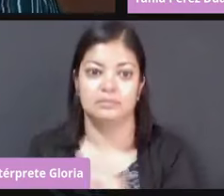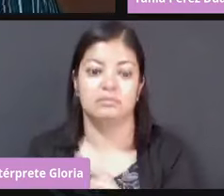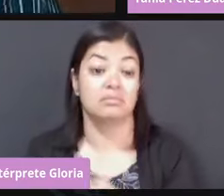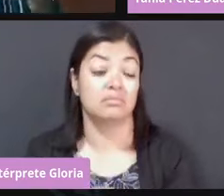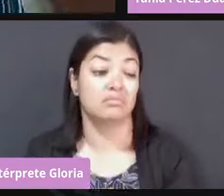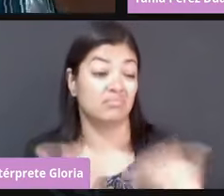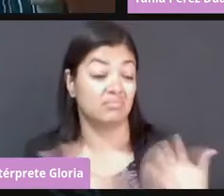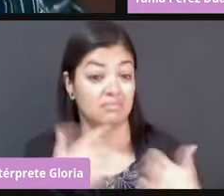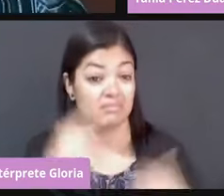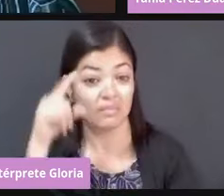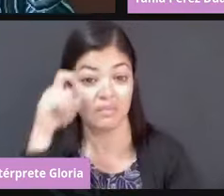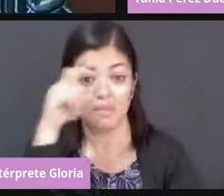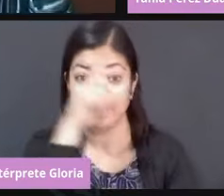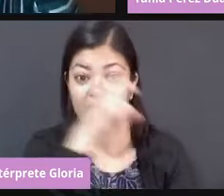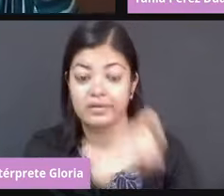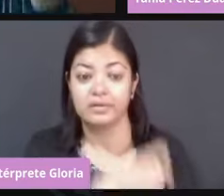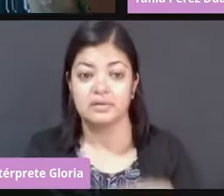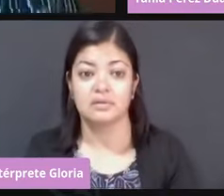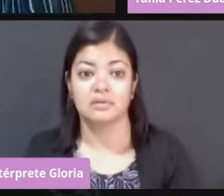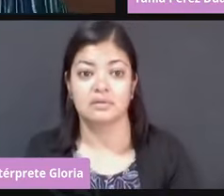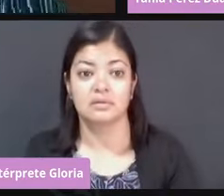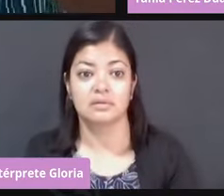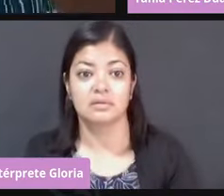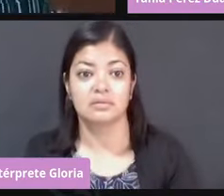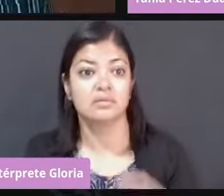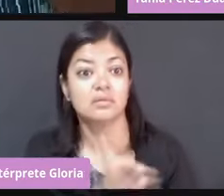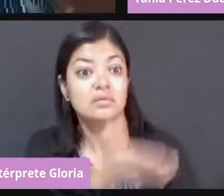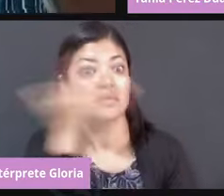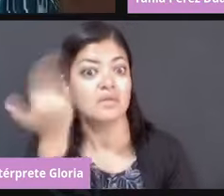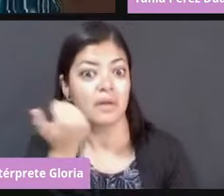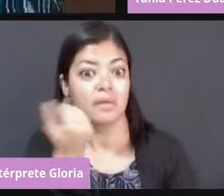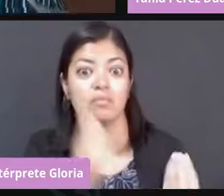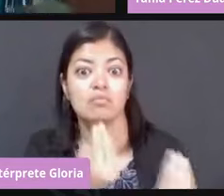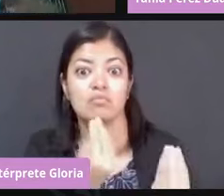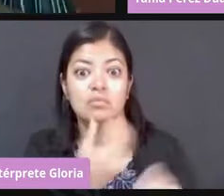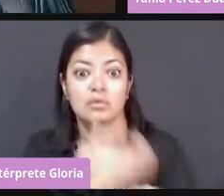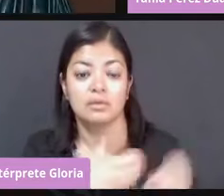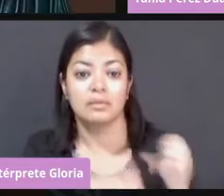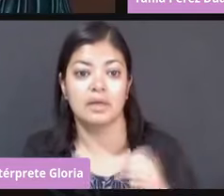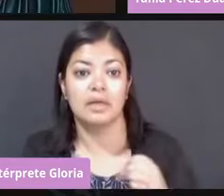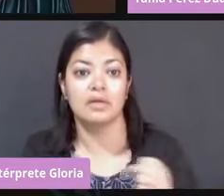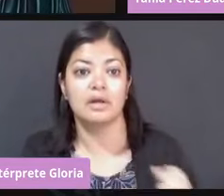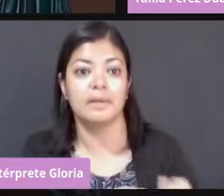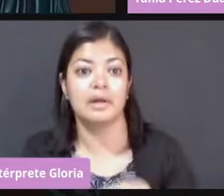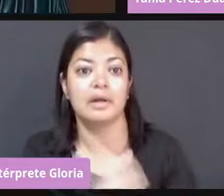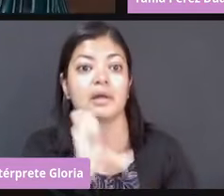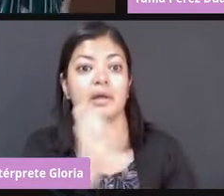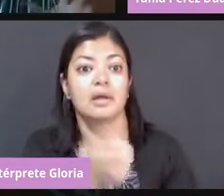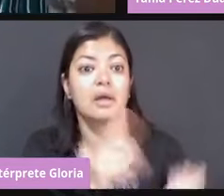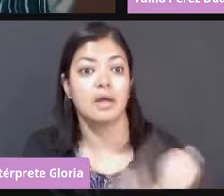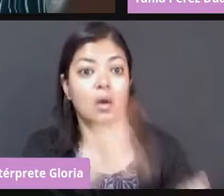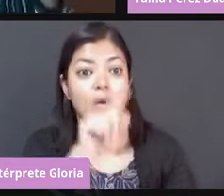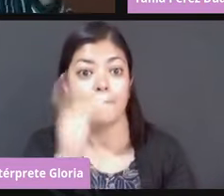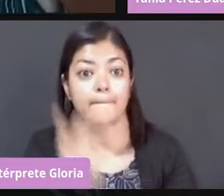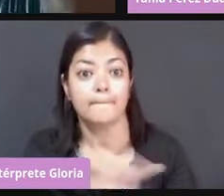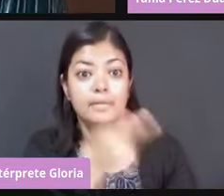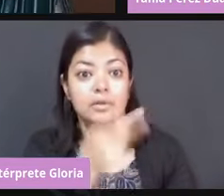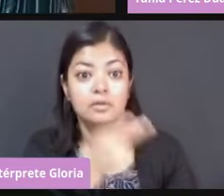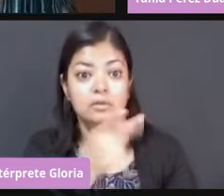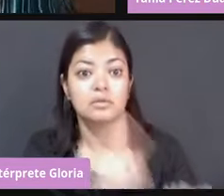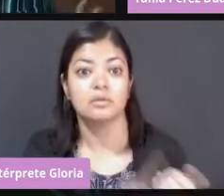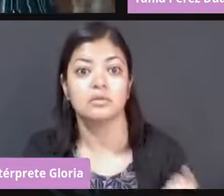qué difícil, porque no se sabe mucho del trastorno. Es decir, y aquí va una pregunta